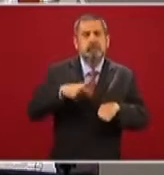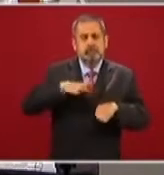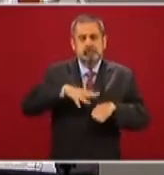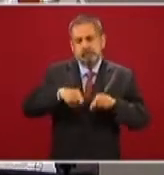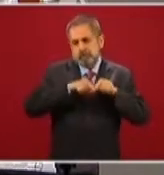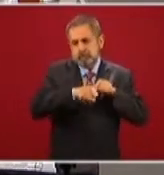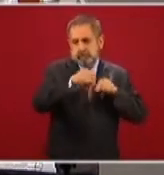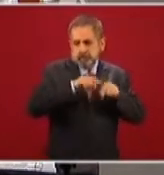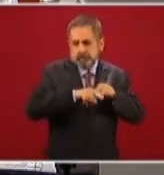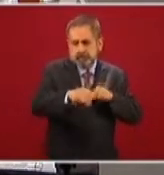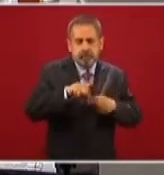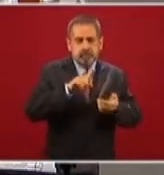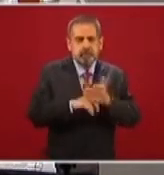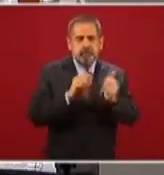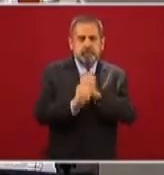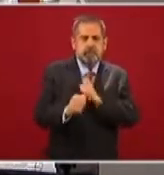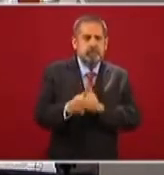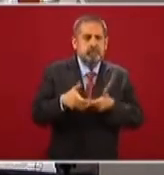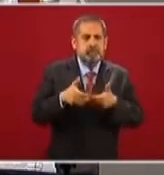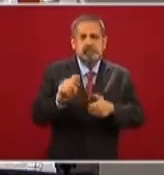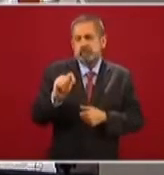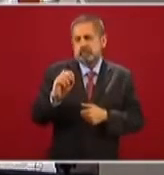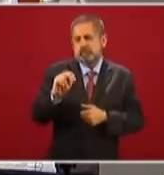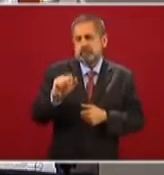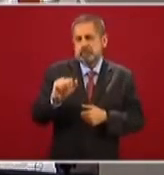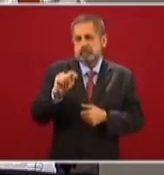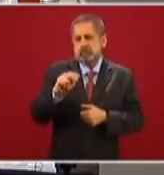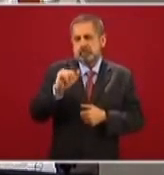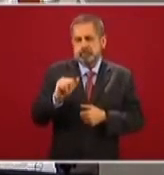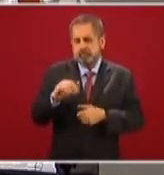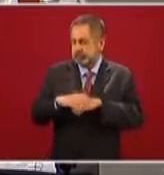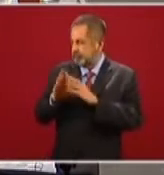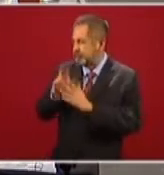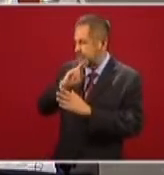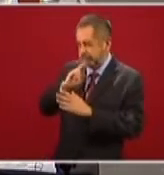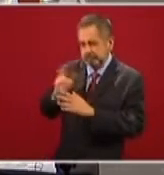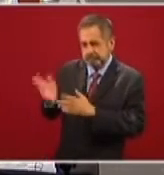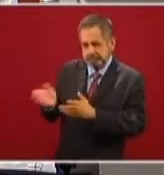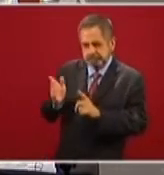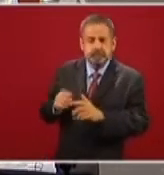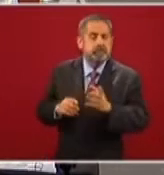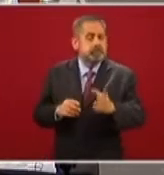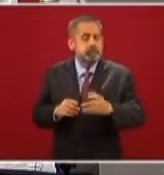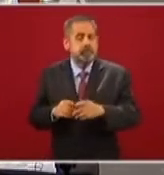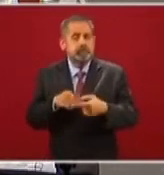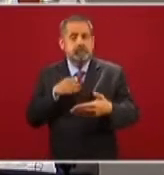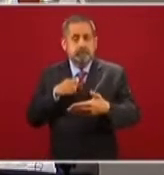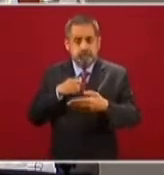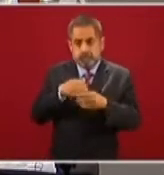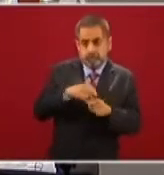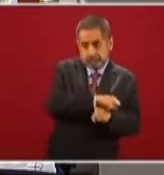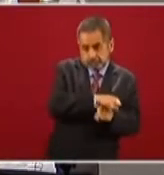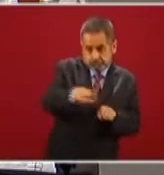acceso vía Tonanitla, vamos pasándolas rápidamente, por favor. Lo que sería el entronque de